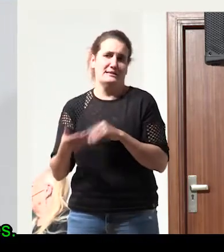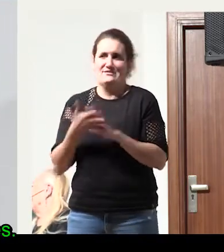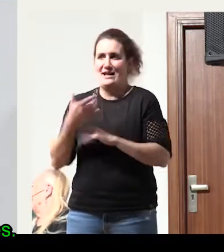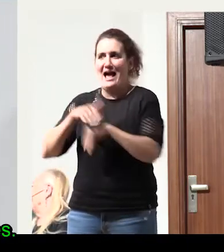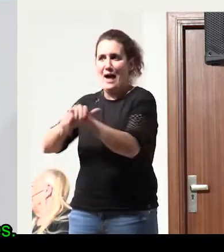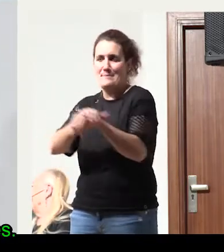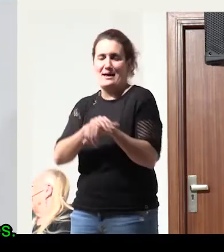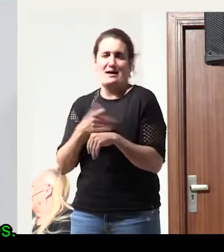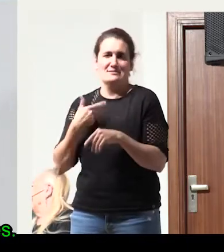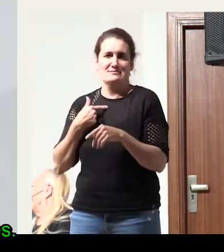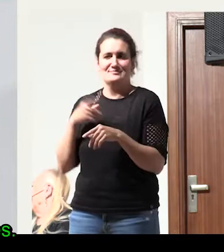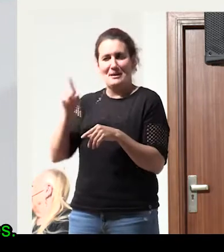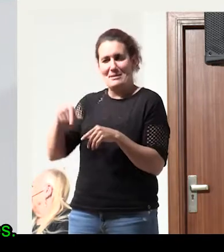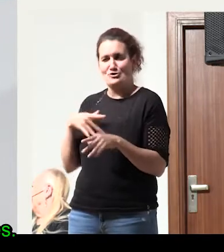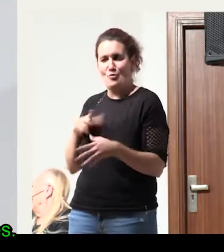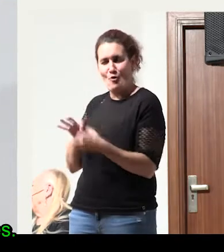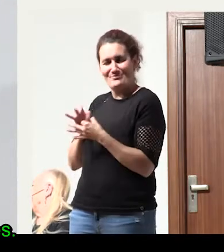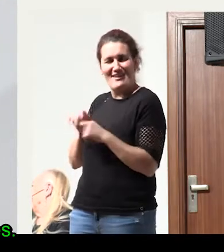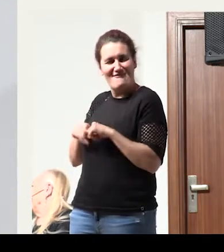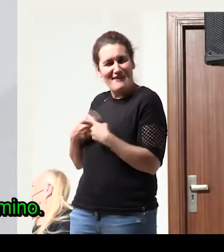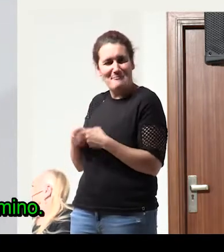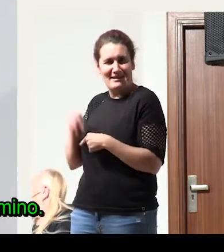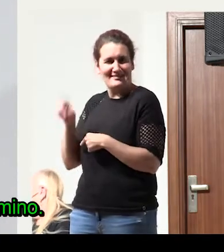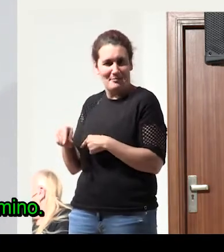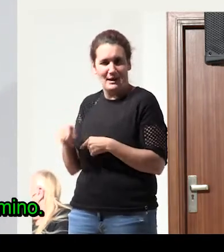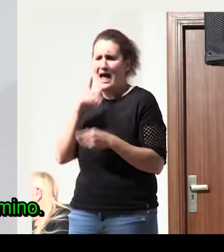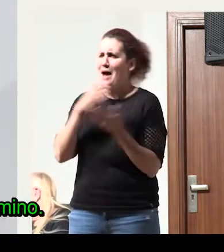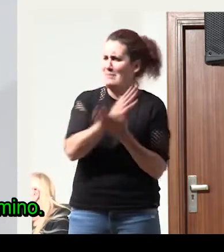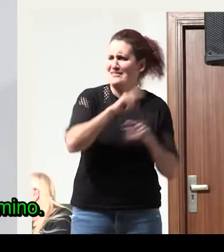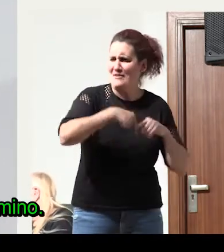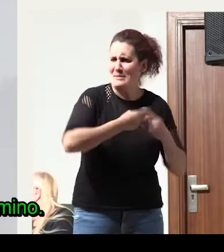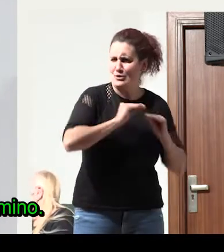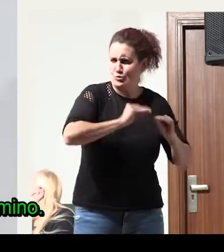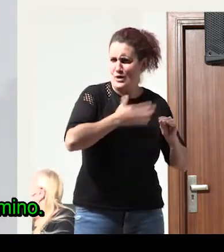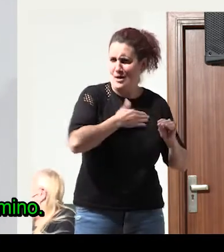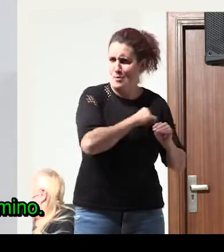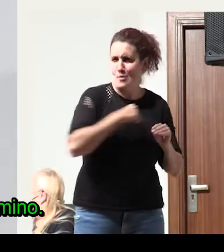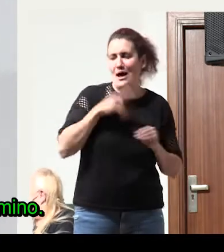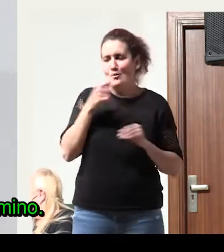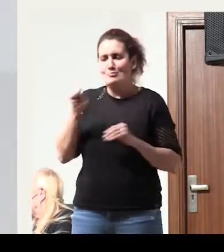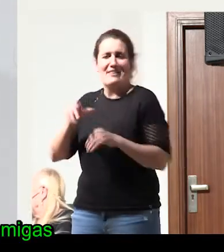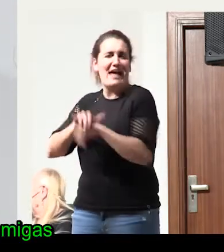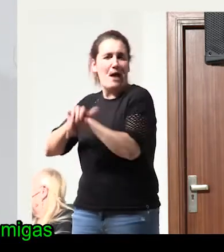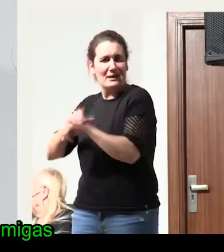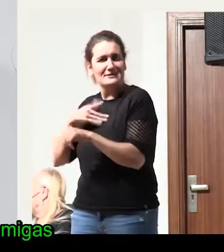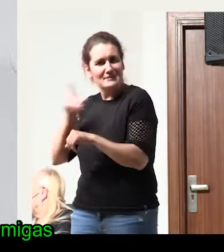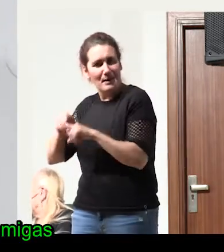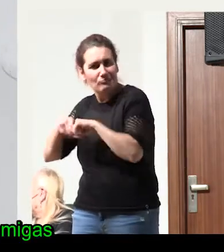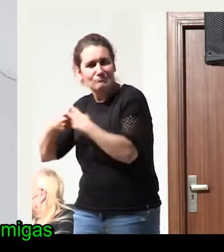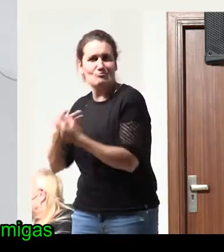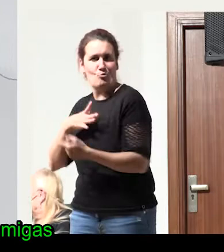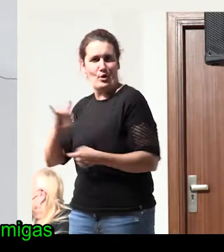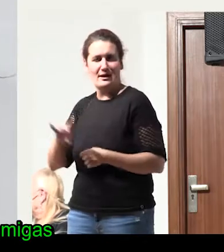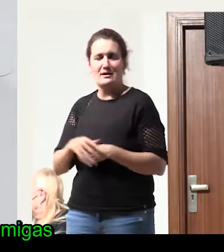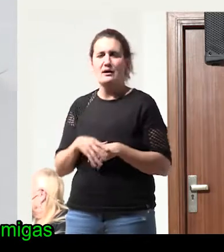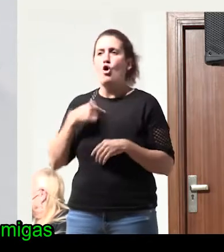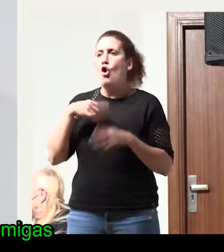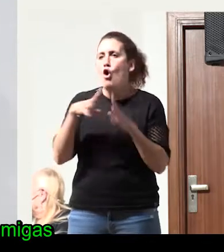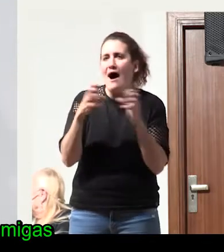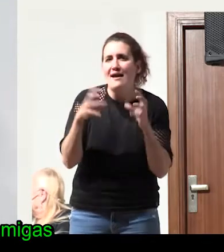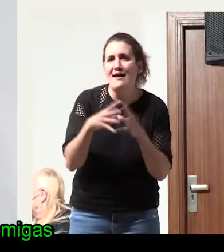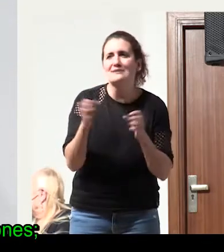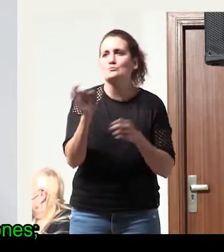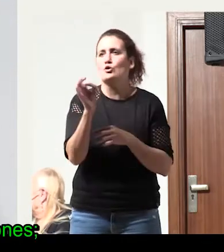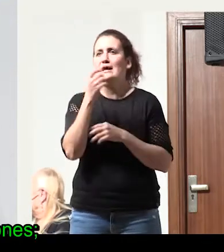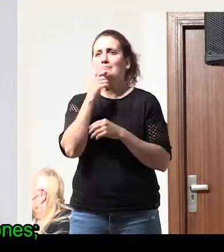parientes, independientemente de que tú puedas tener parientes también. Pero se van quedando por el camino. Sí. Bueno, o ganas, pero quiero decir, sin idealizar, porque también luego en las